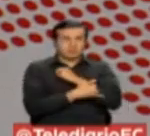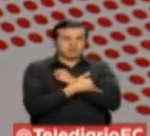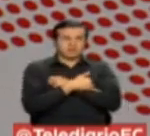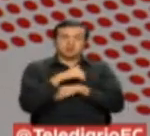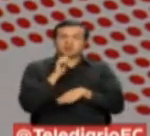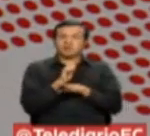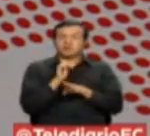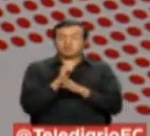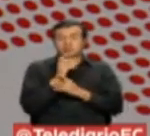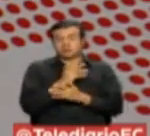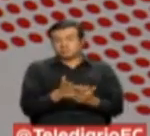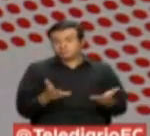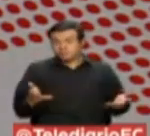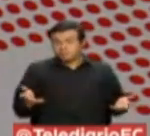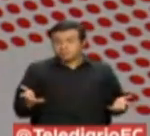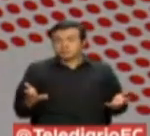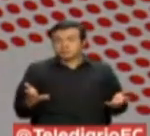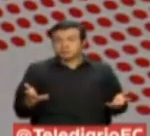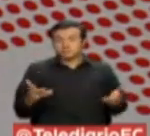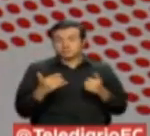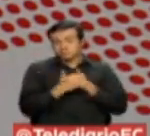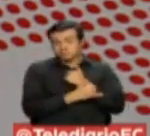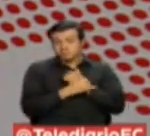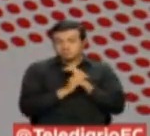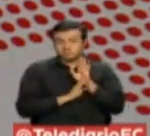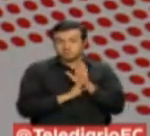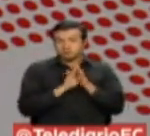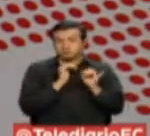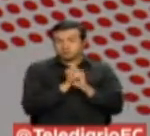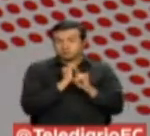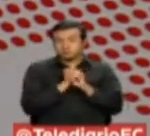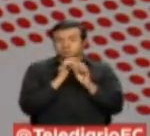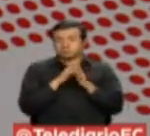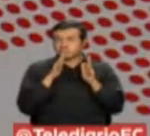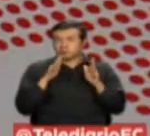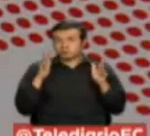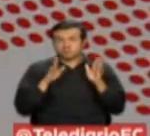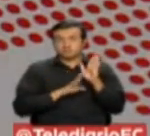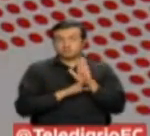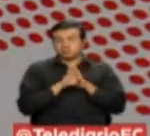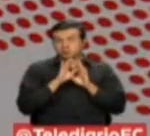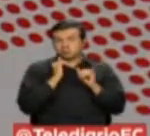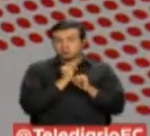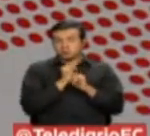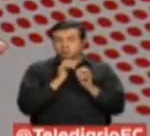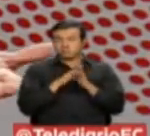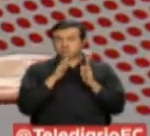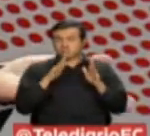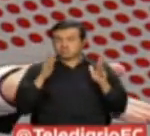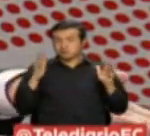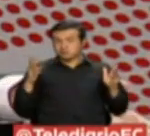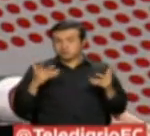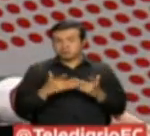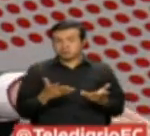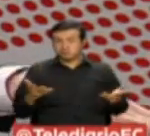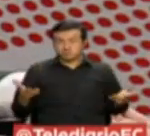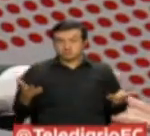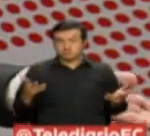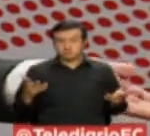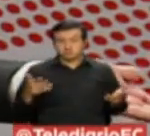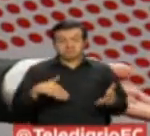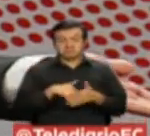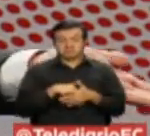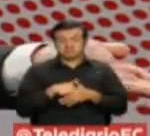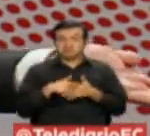Ecuador, que están en crecimiento institucional aún, no existe ningún